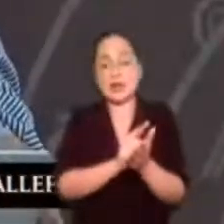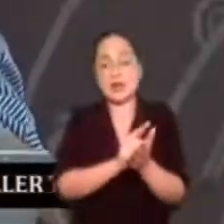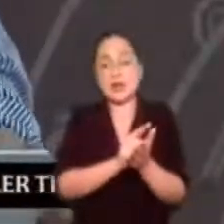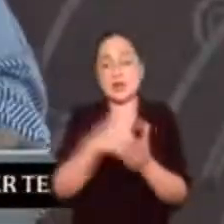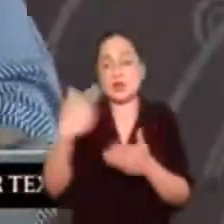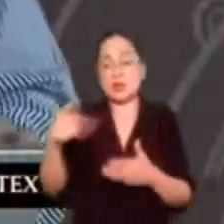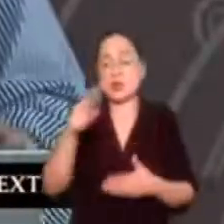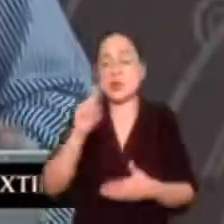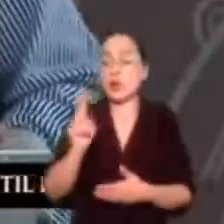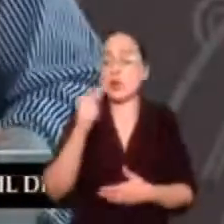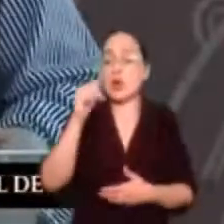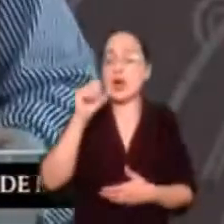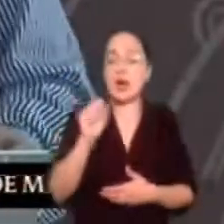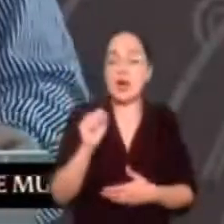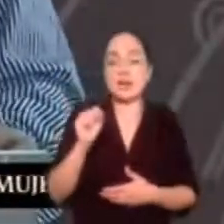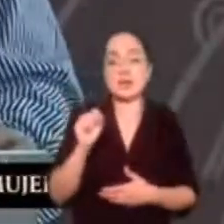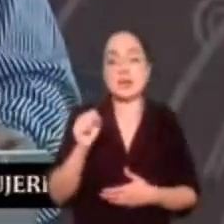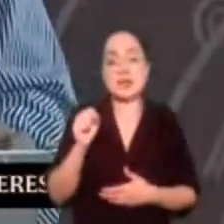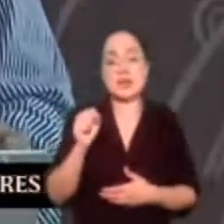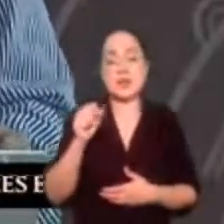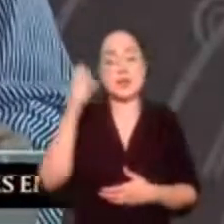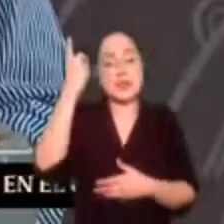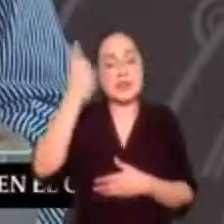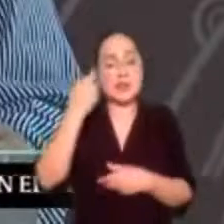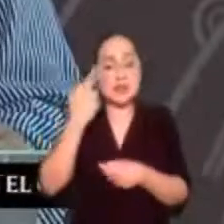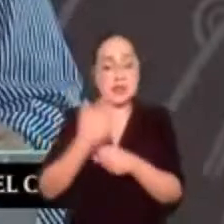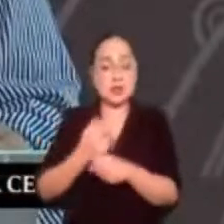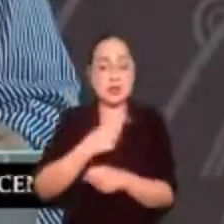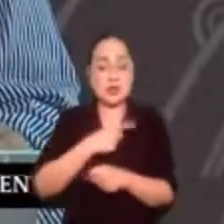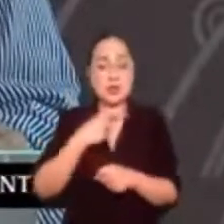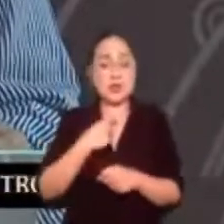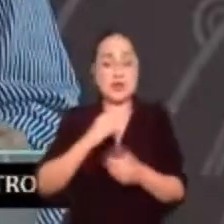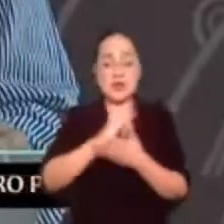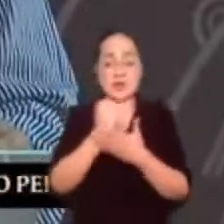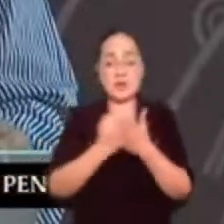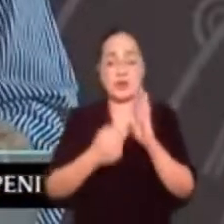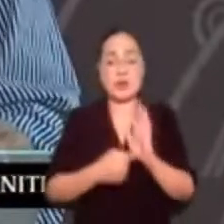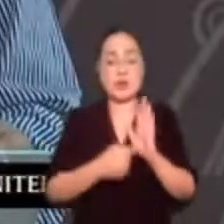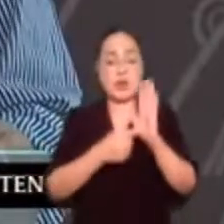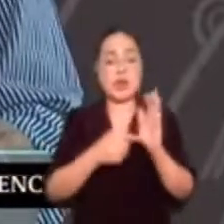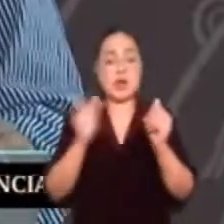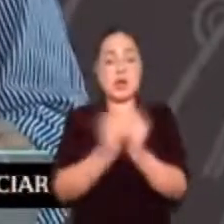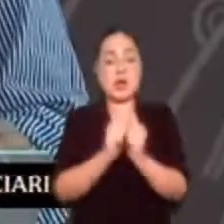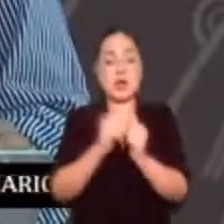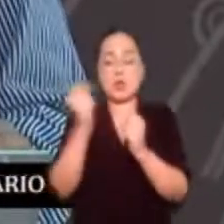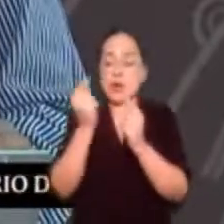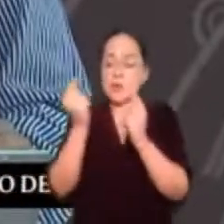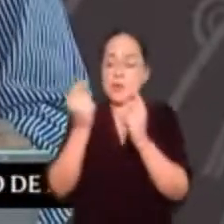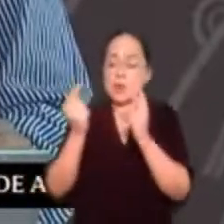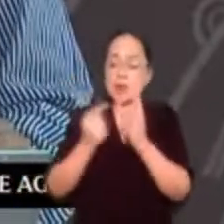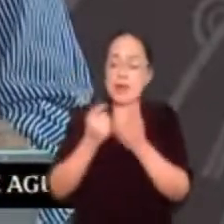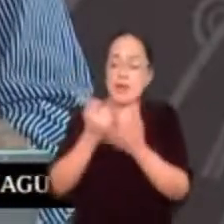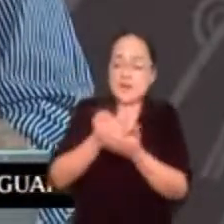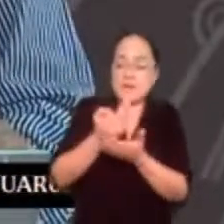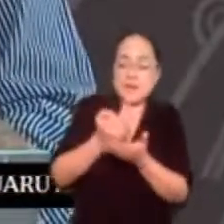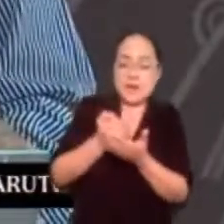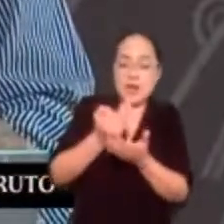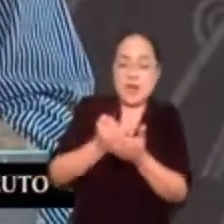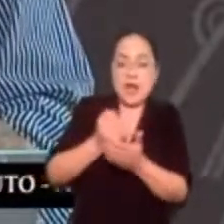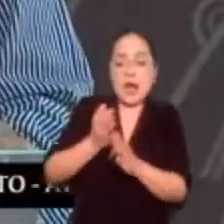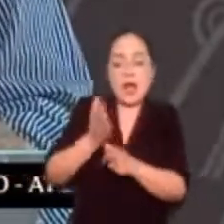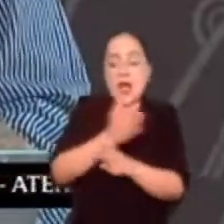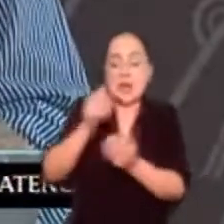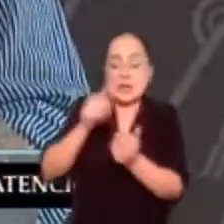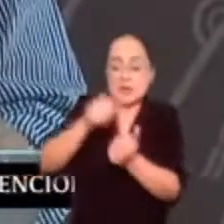que el rector cada año que rinda su informe debe rendirlo con un informe financiero auditado por